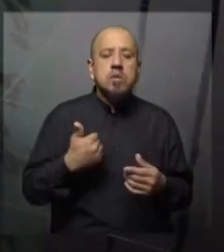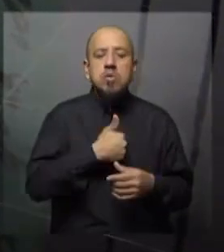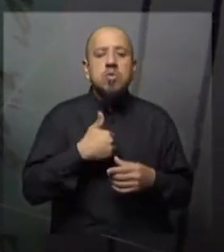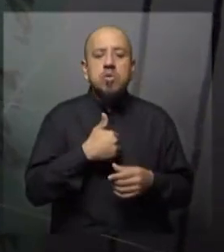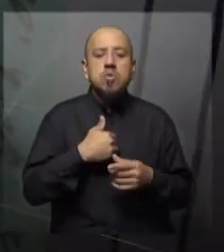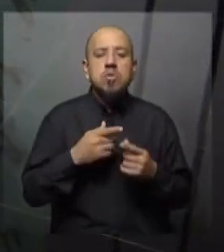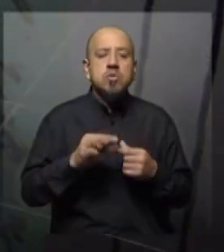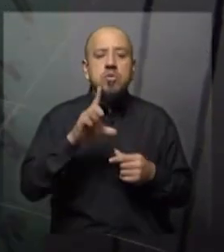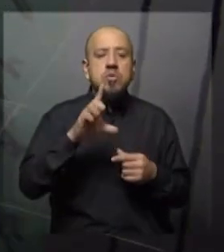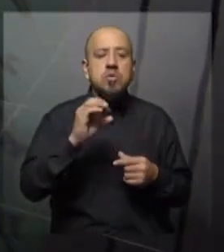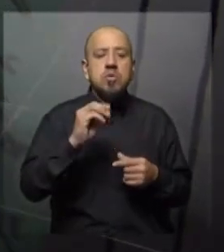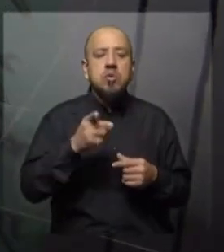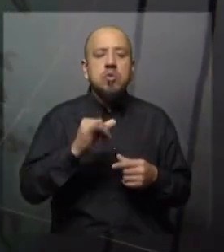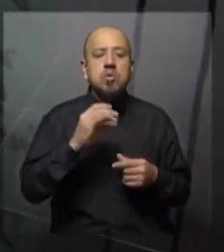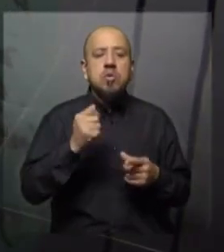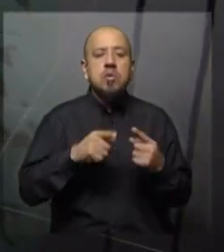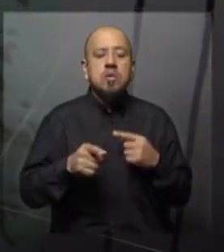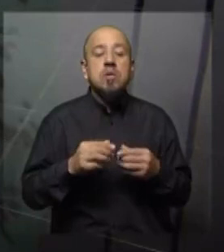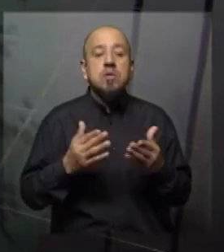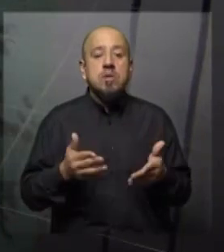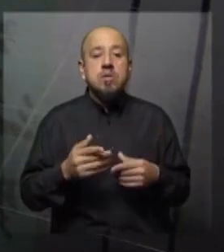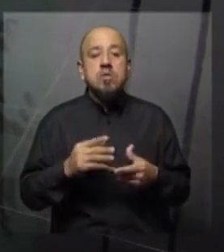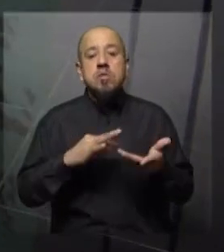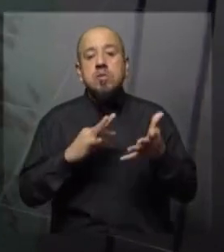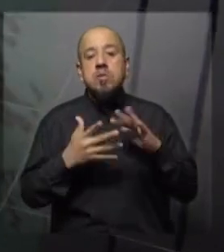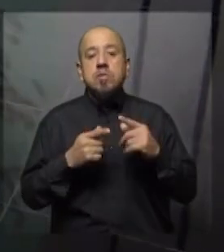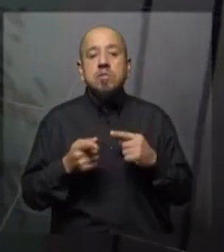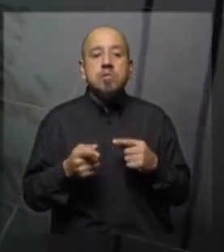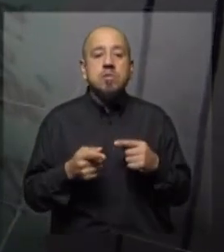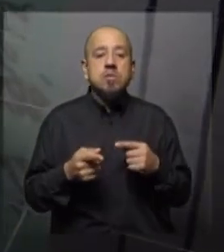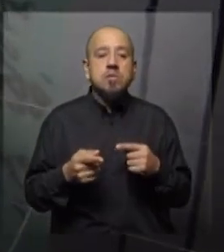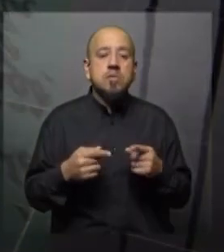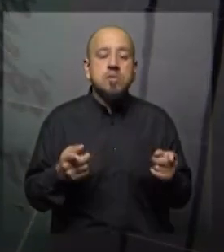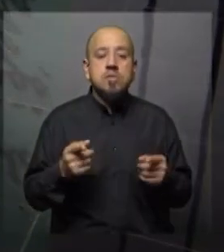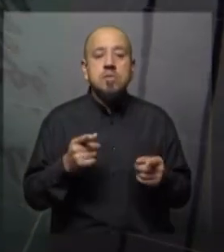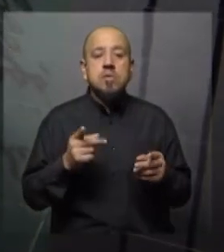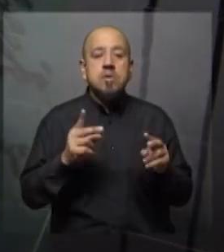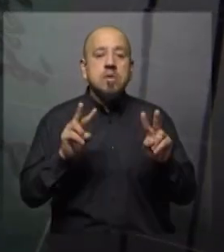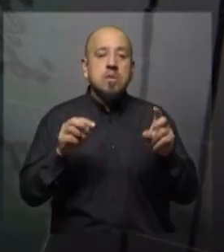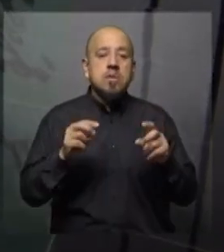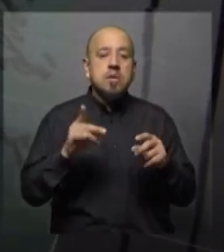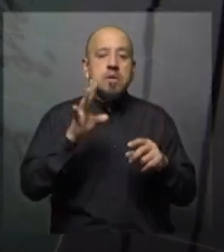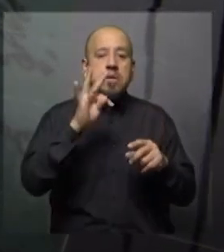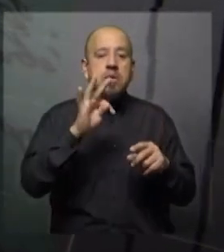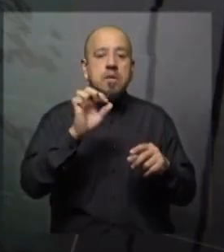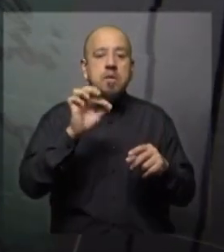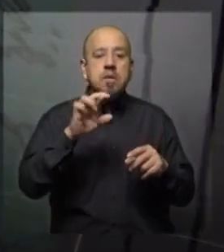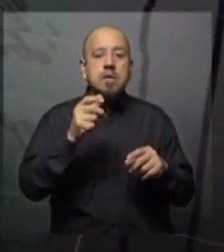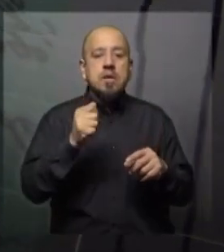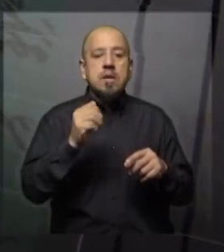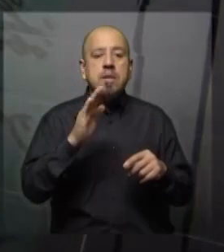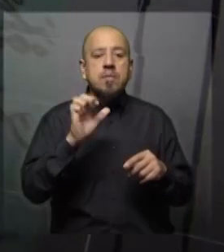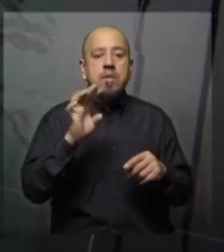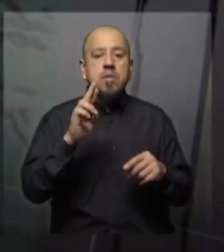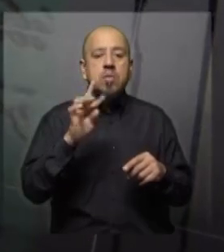bueno lógica viva lo que pretende ser es algo así como una especie de terapéutica del pensamiento una